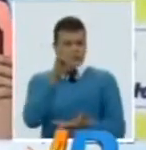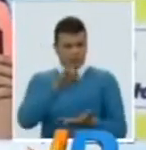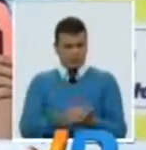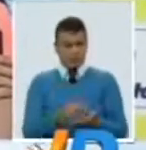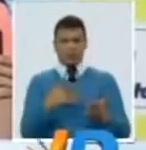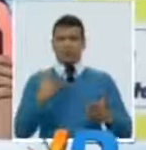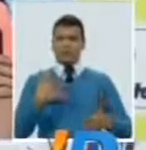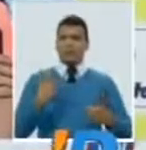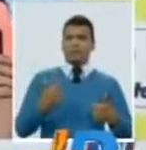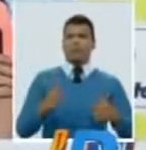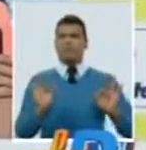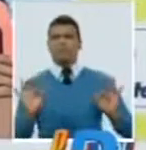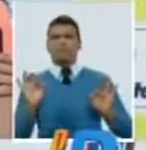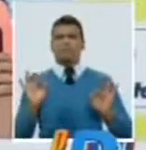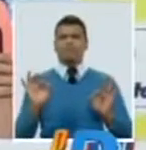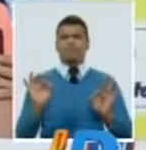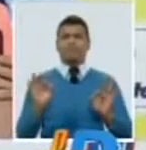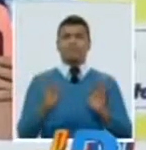y